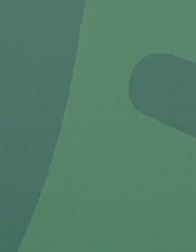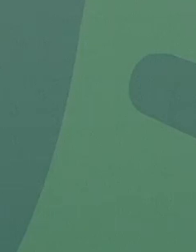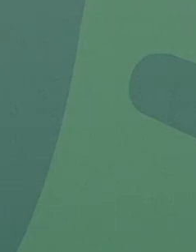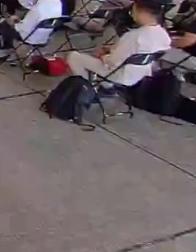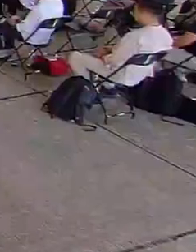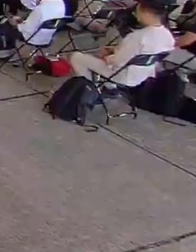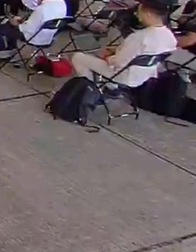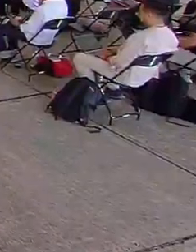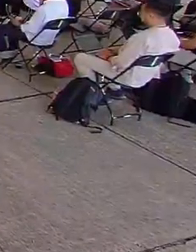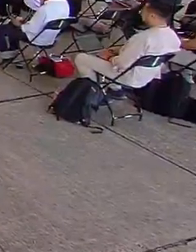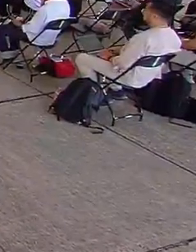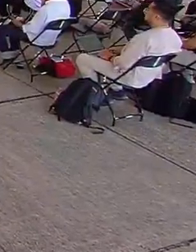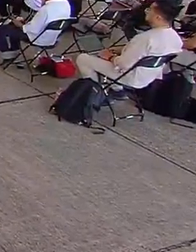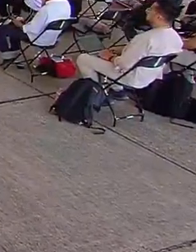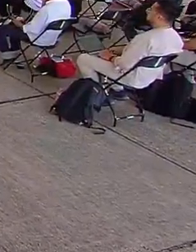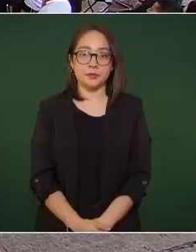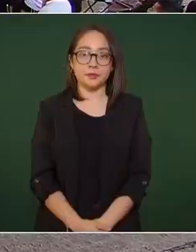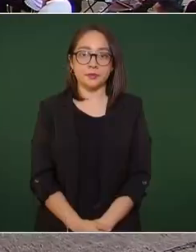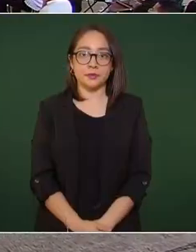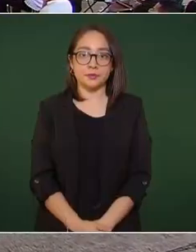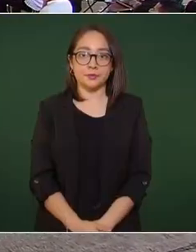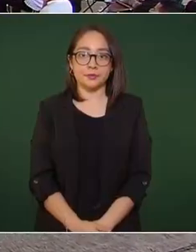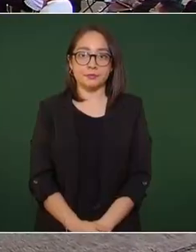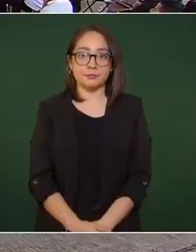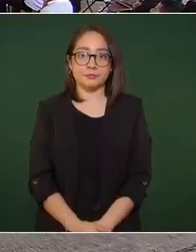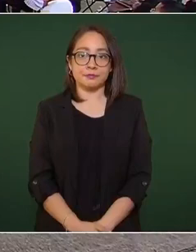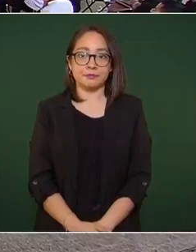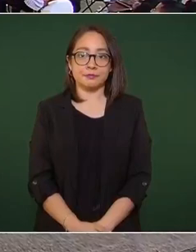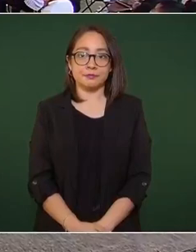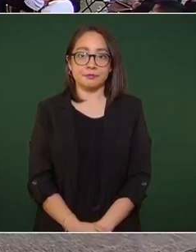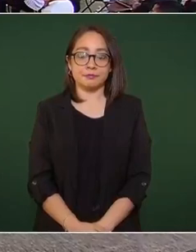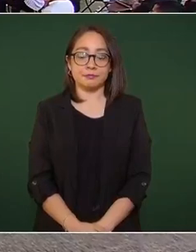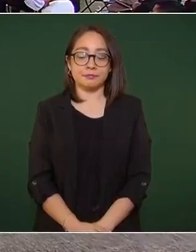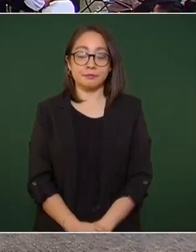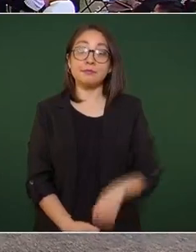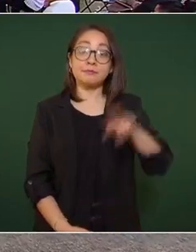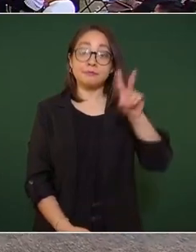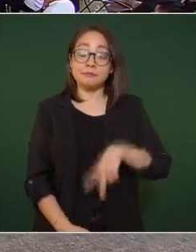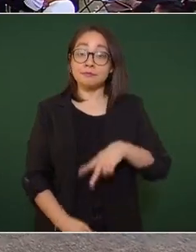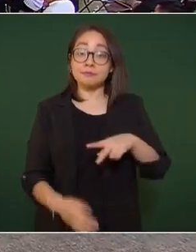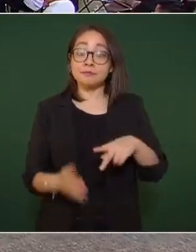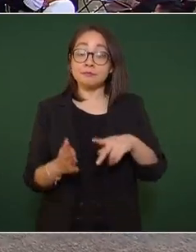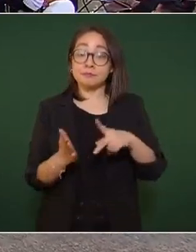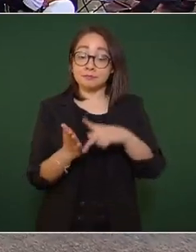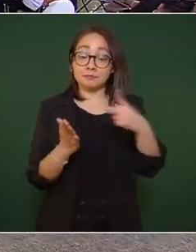es uno de los mejores periódicos de México.